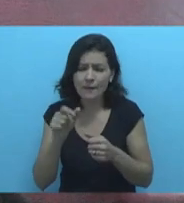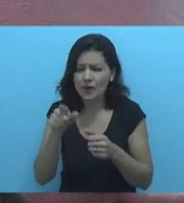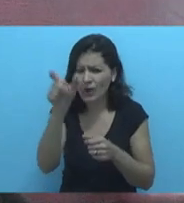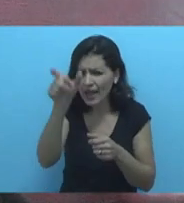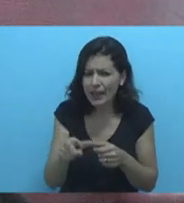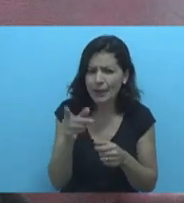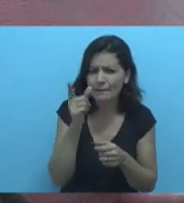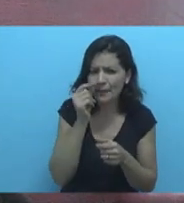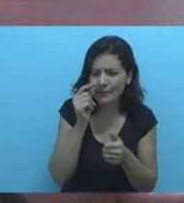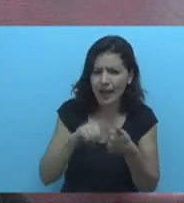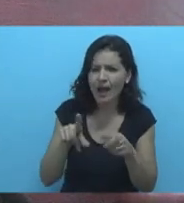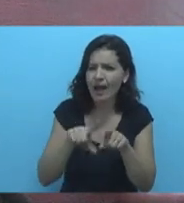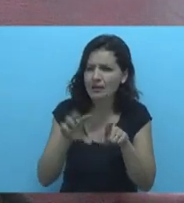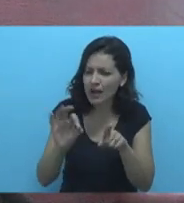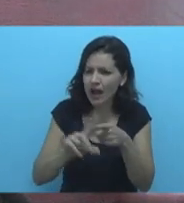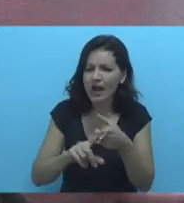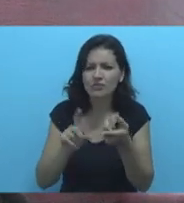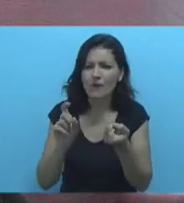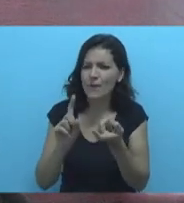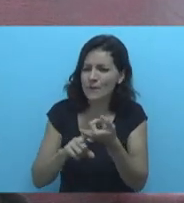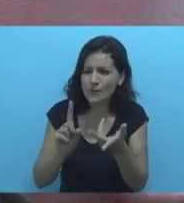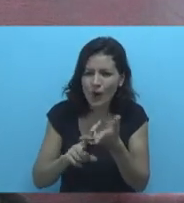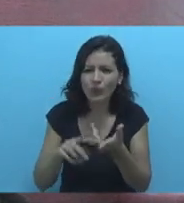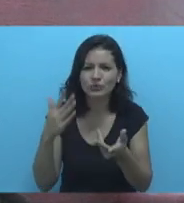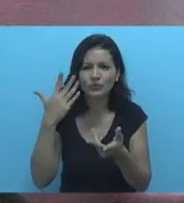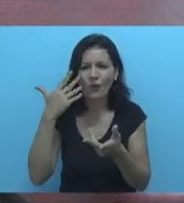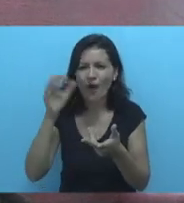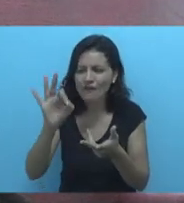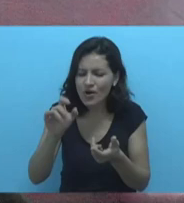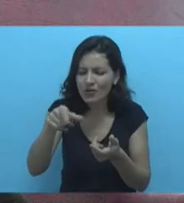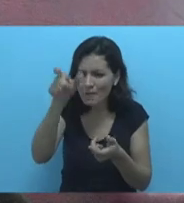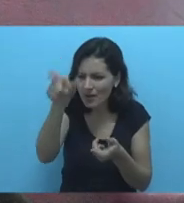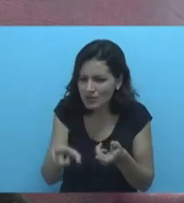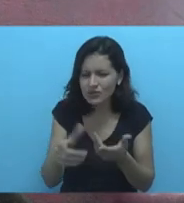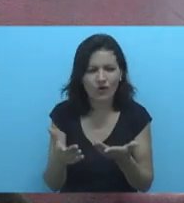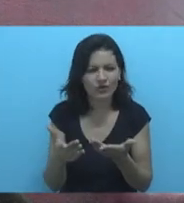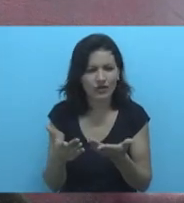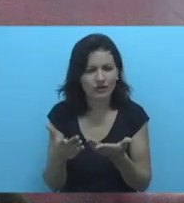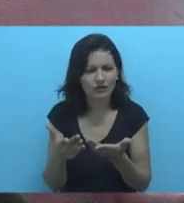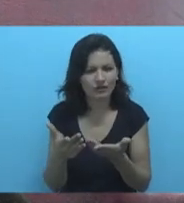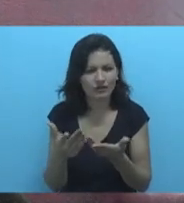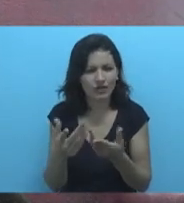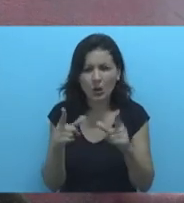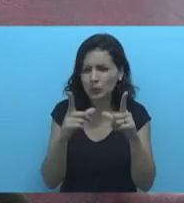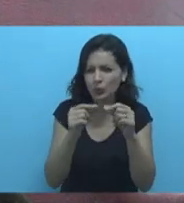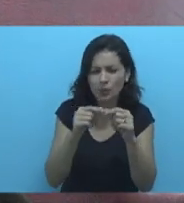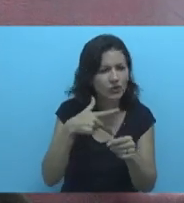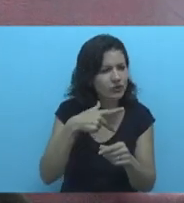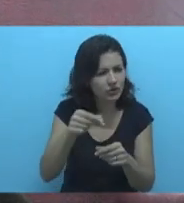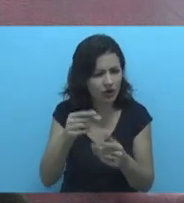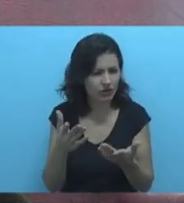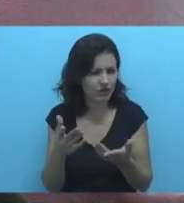un abuelo. Y no es un número, ni es un político más.